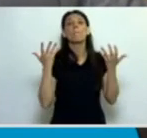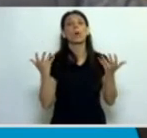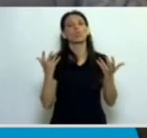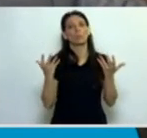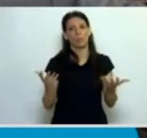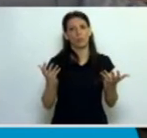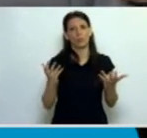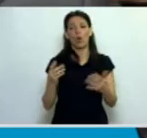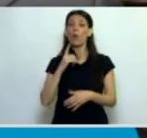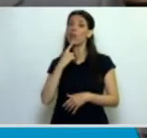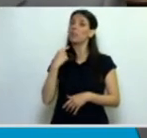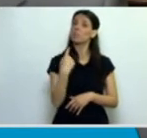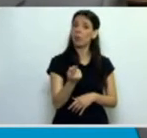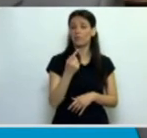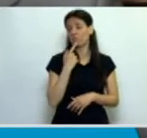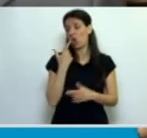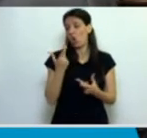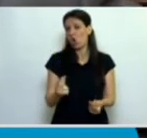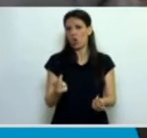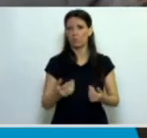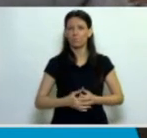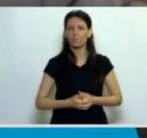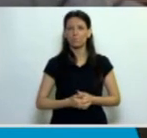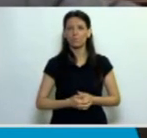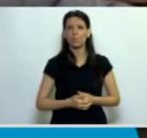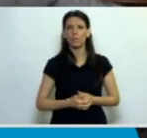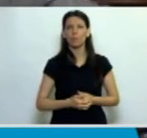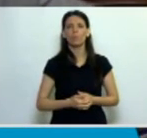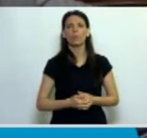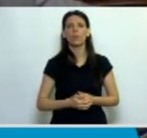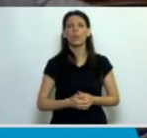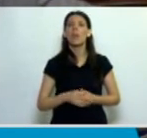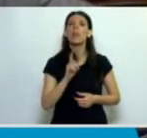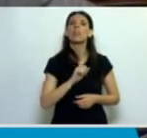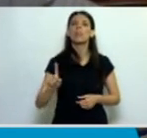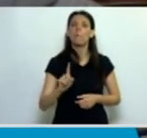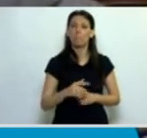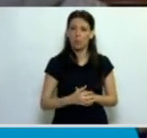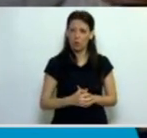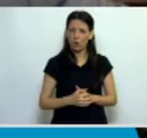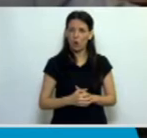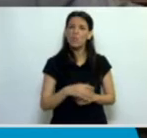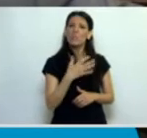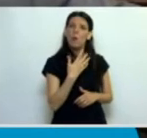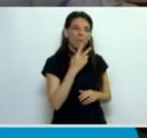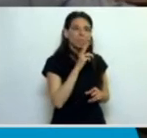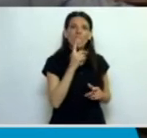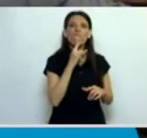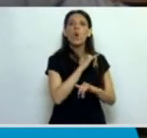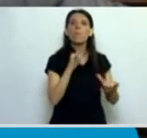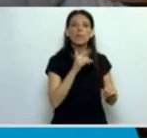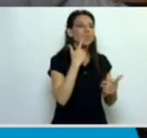a estas preguntas es negativa. Ni siquiera se puede acceder a la información más